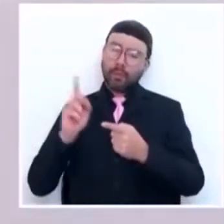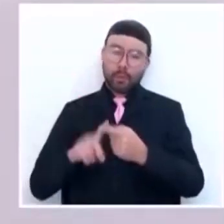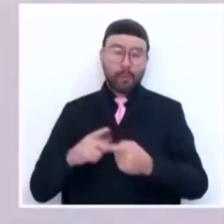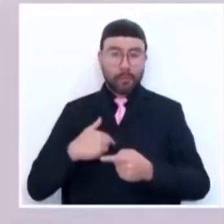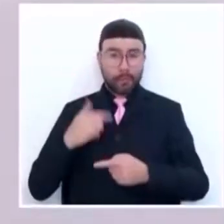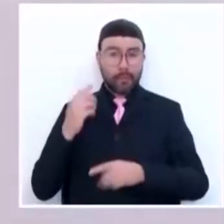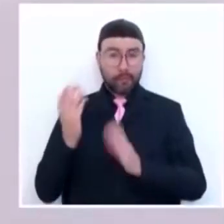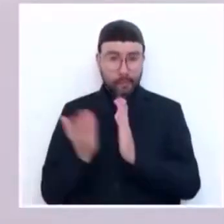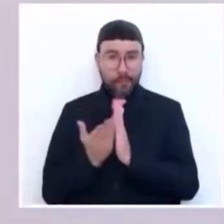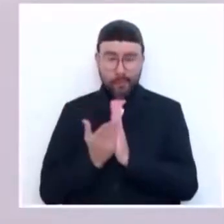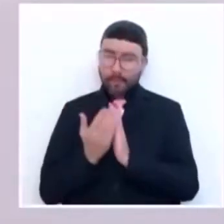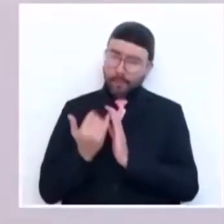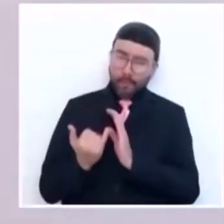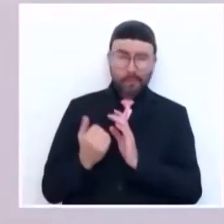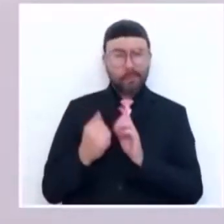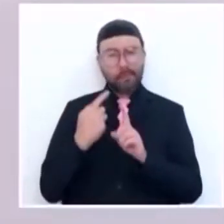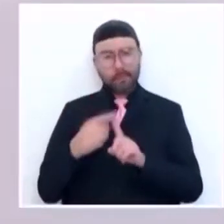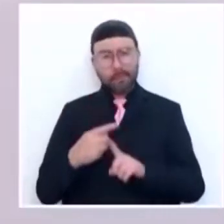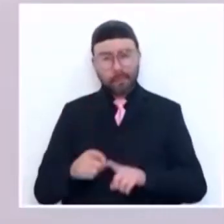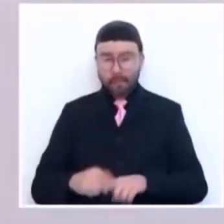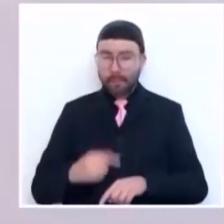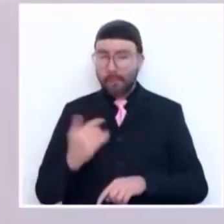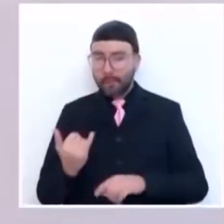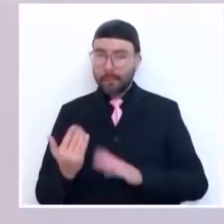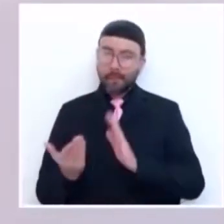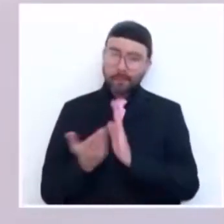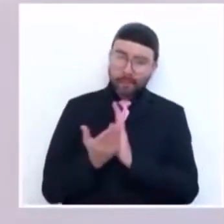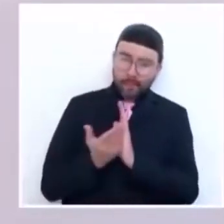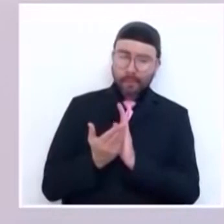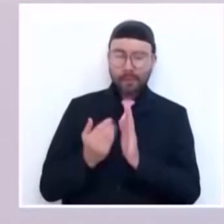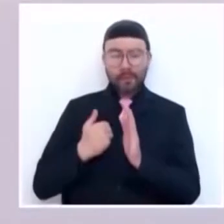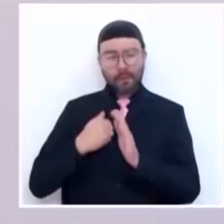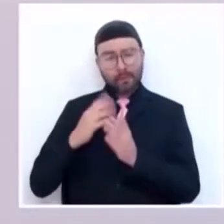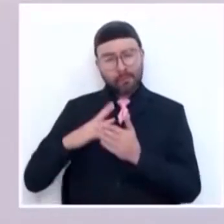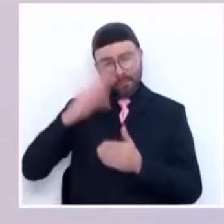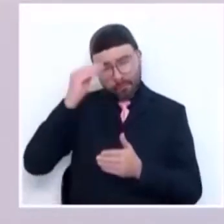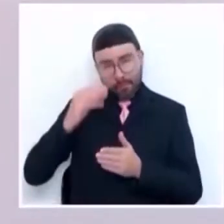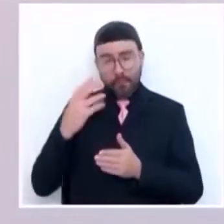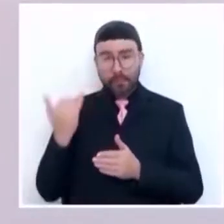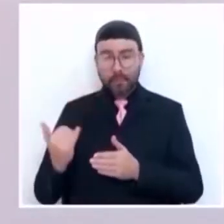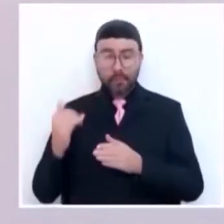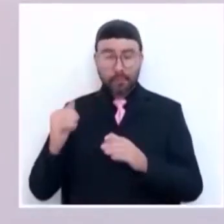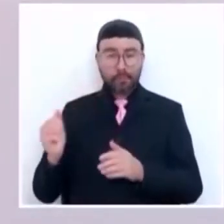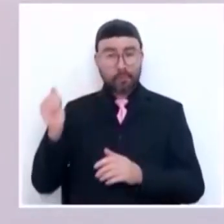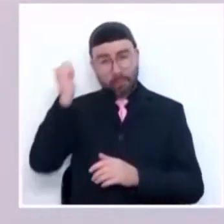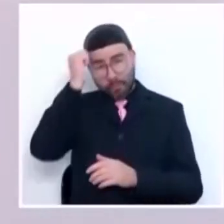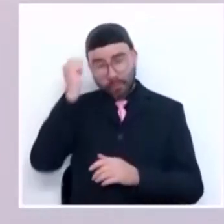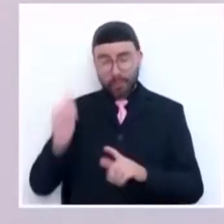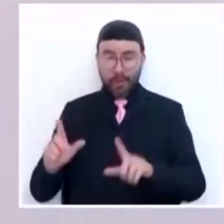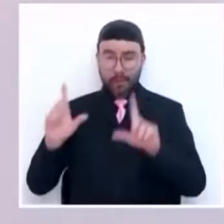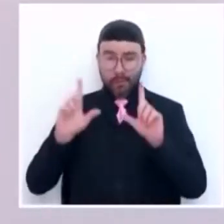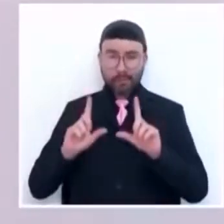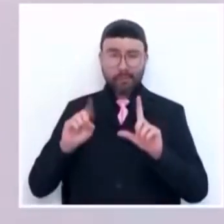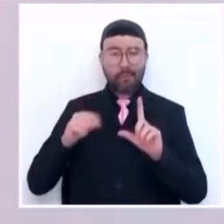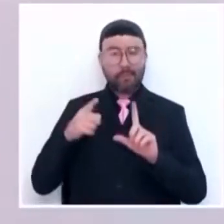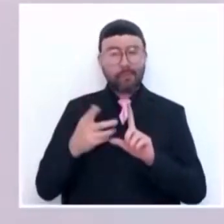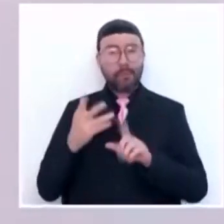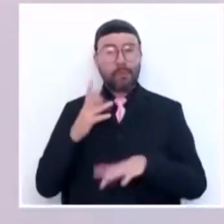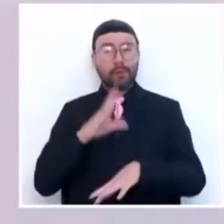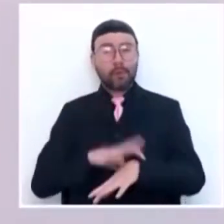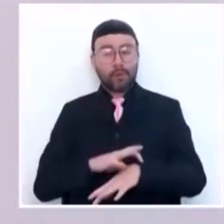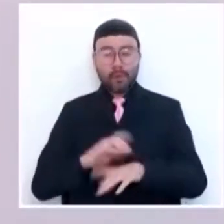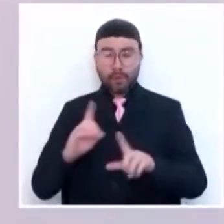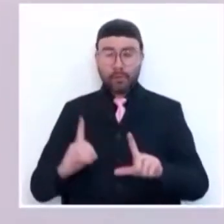he hecho varias maestrías, dos maestrías, un doctorado, y he hecho trabajo. Mi trabajo ha sido especialmente